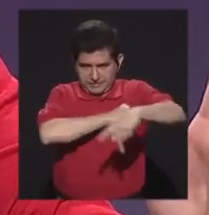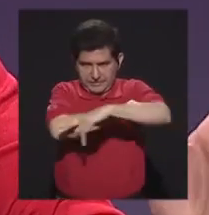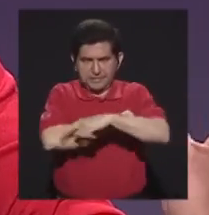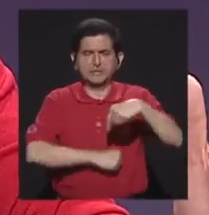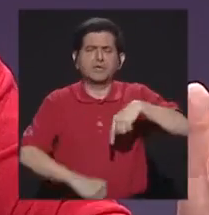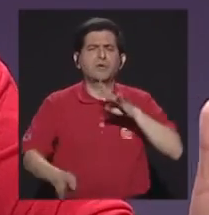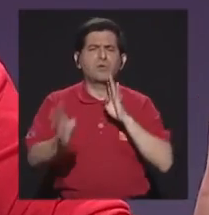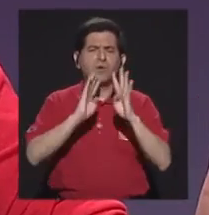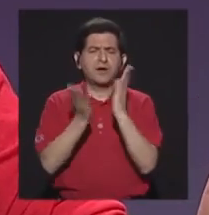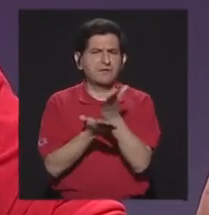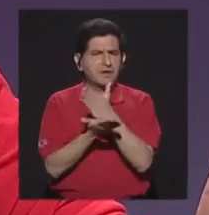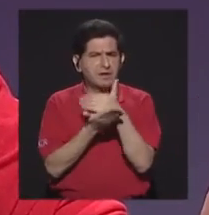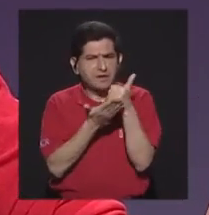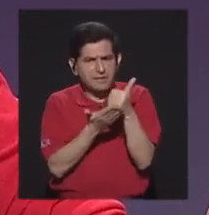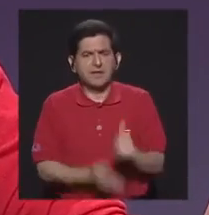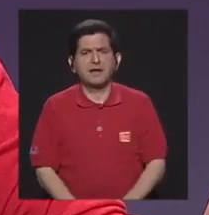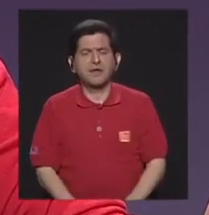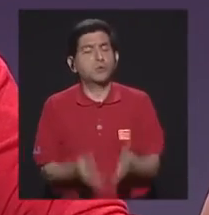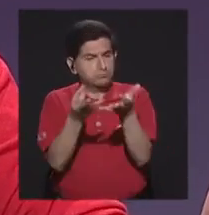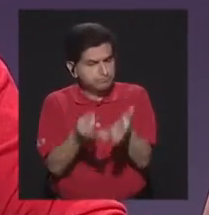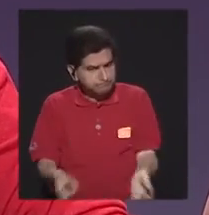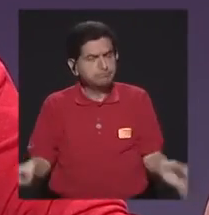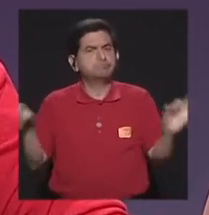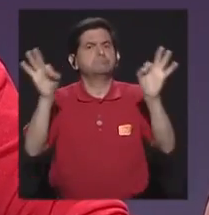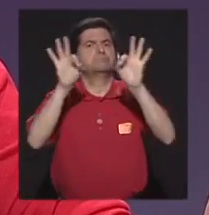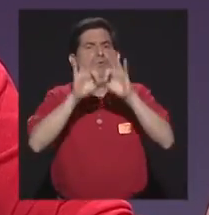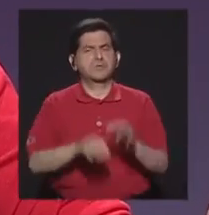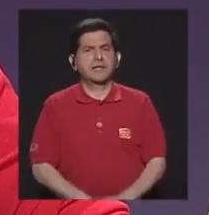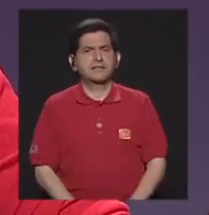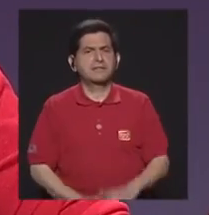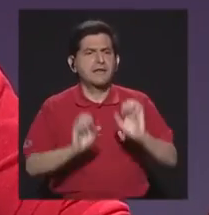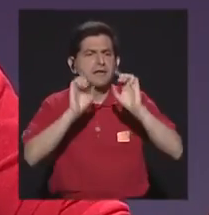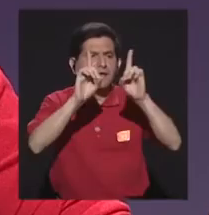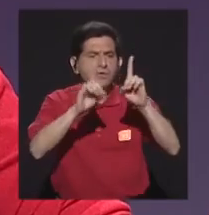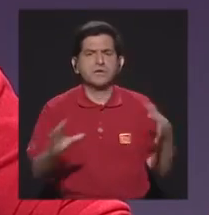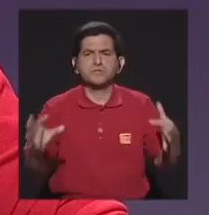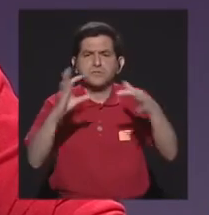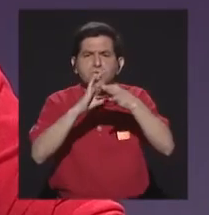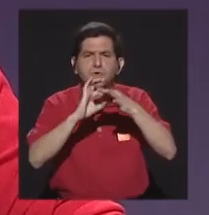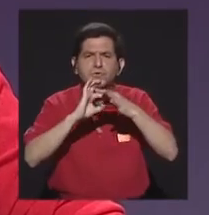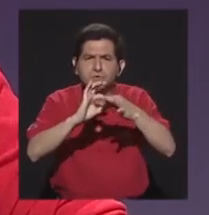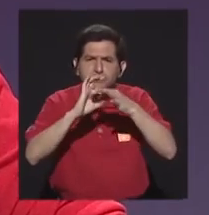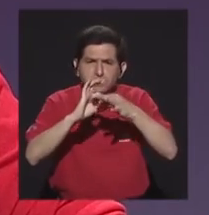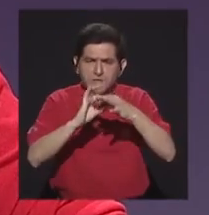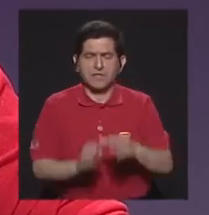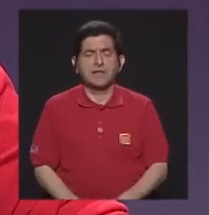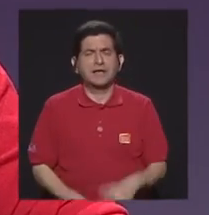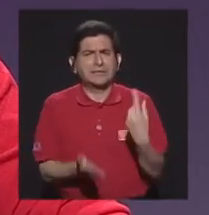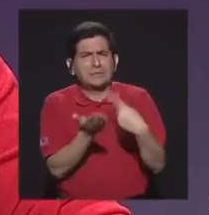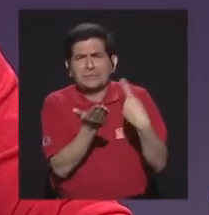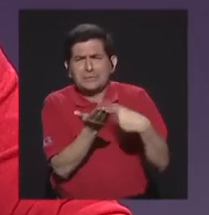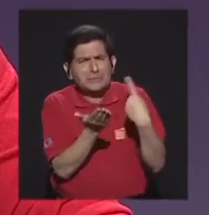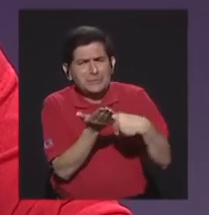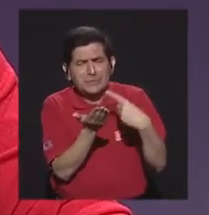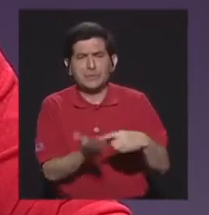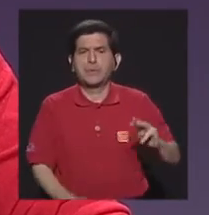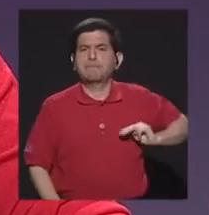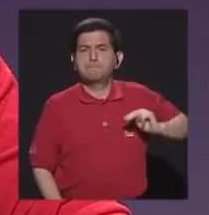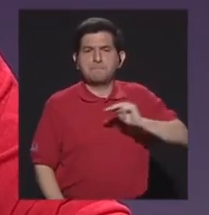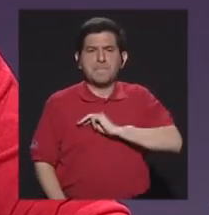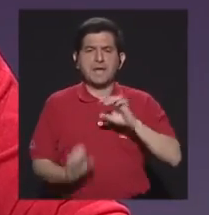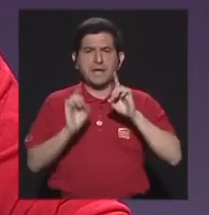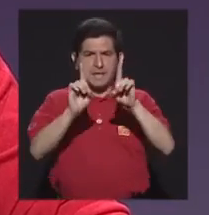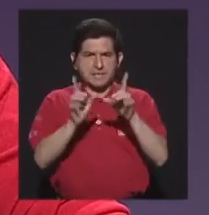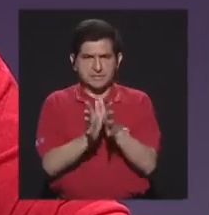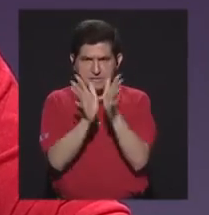de algo realmente relevante, que ha sido la educación para la sexualidad, un tema sumamente polémico y que el Ministerio de